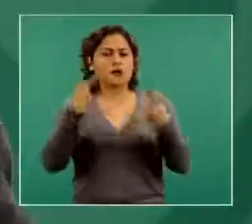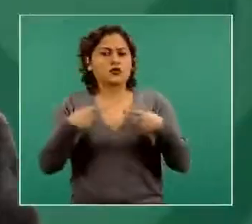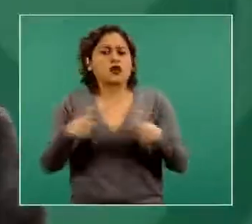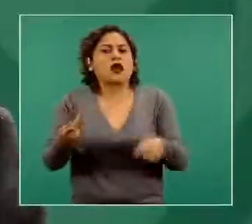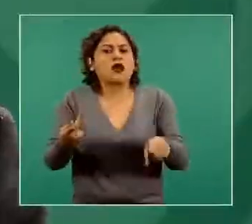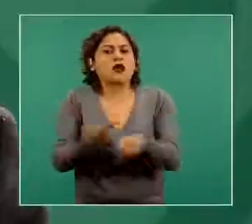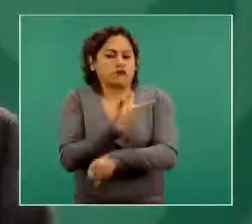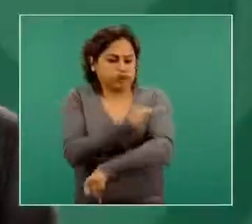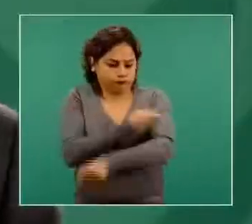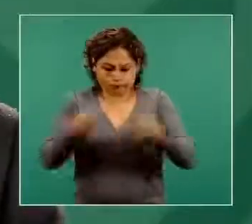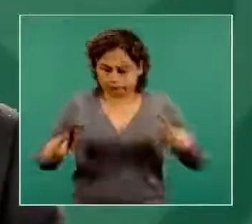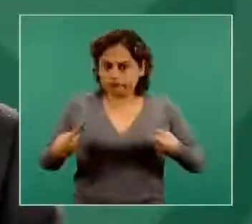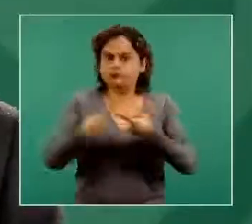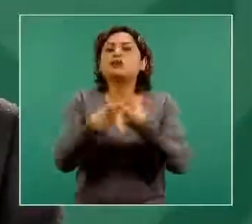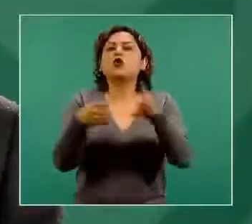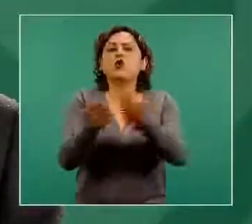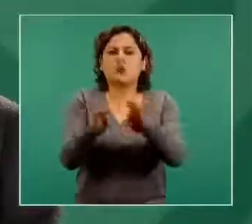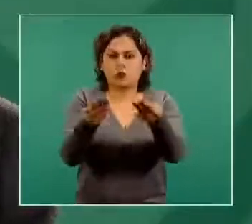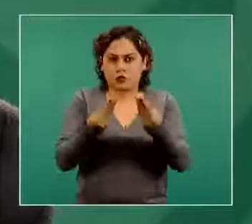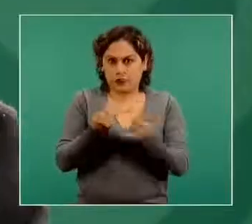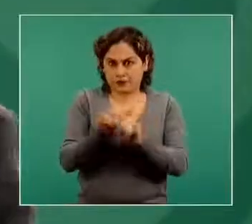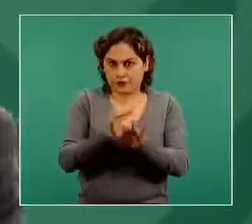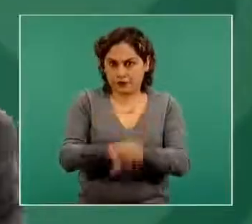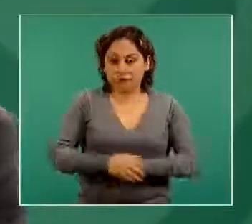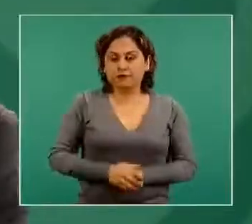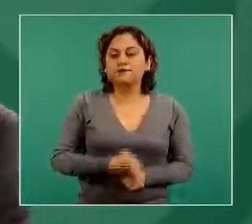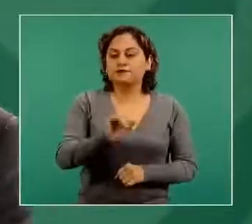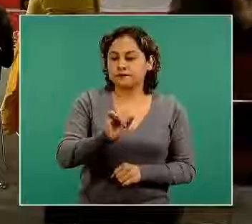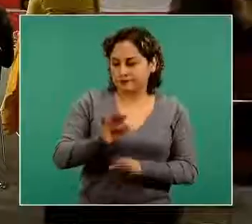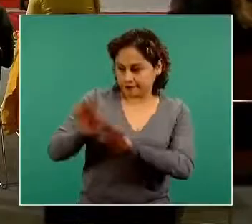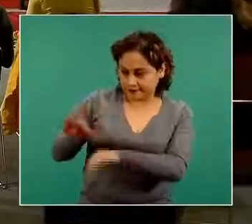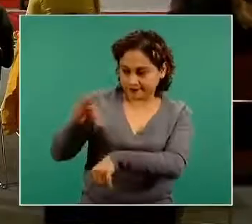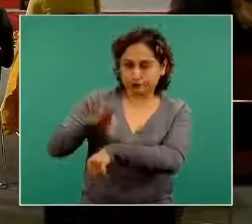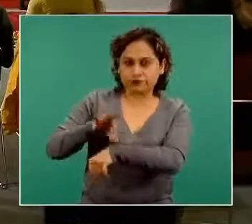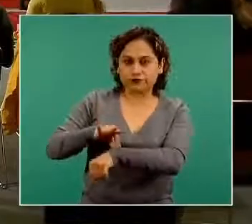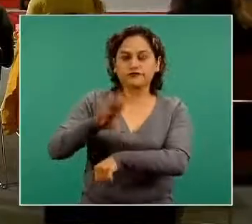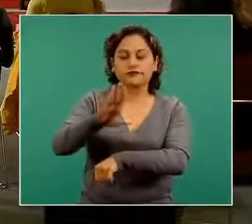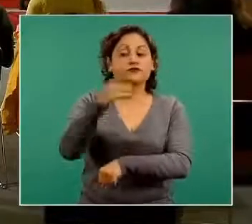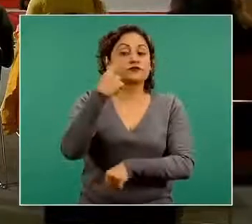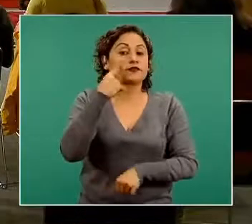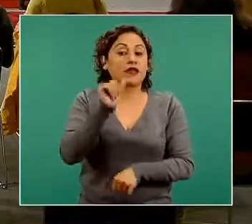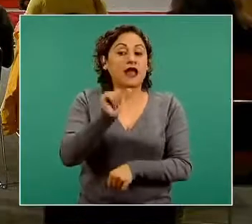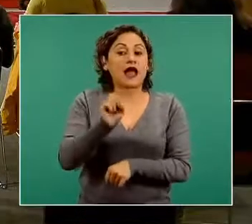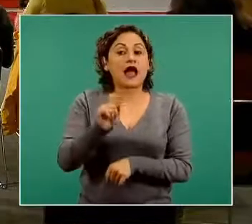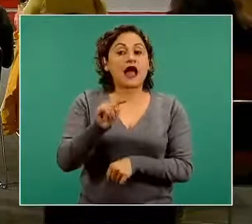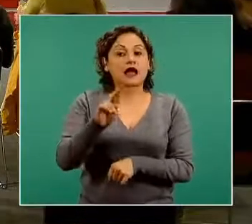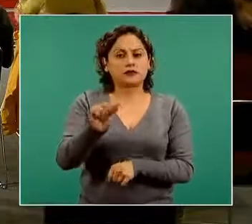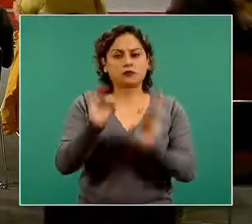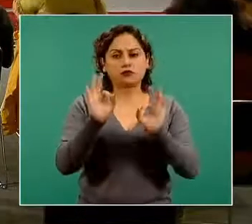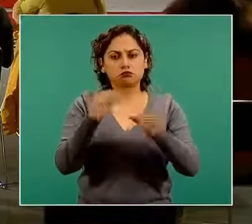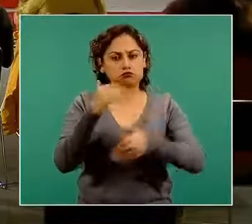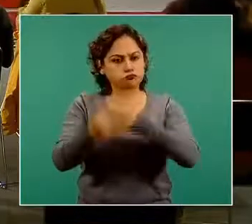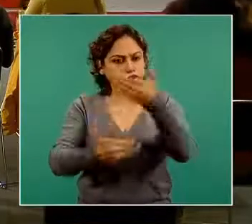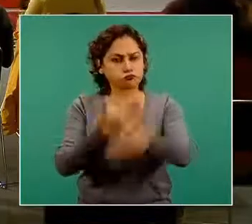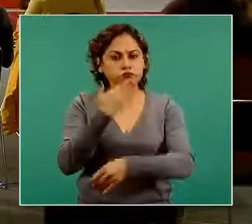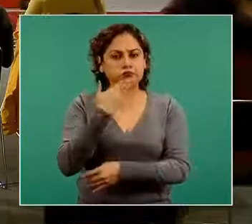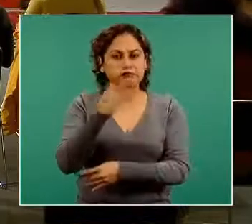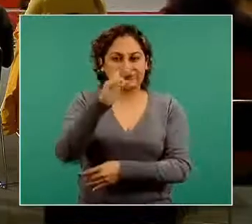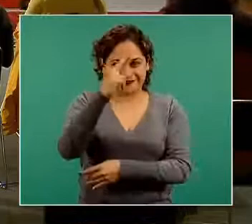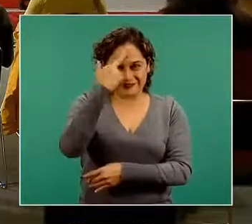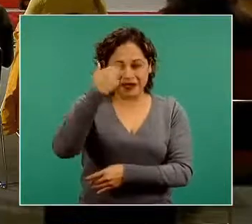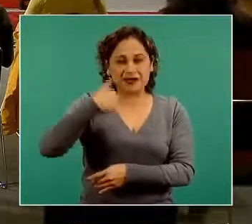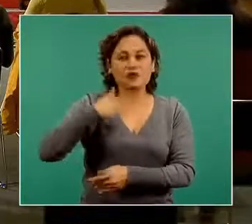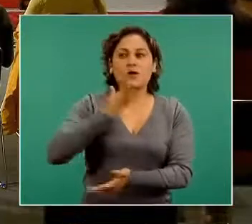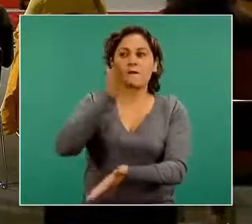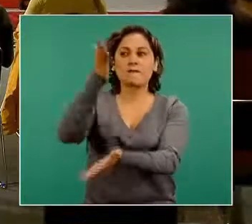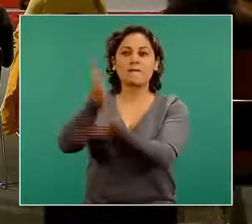el doctor Alomía nos actualiza al respecto. Lo de Astra va muy bien. Recordarán que cuando estuvimos en Argentina pudimos